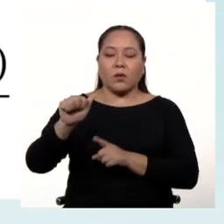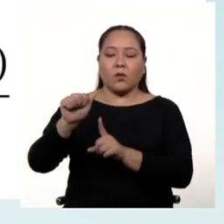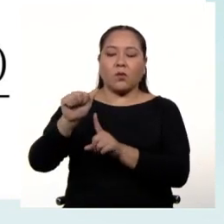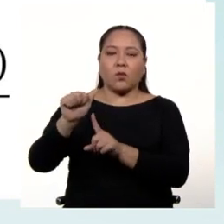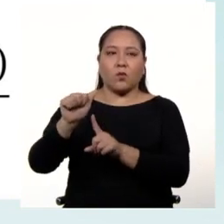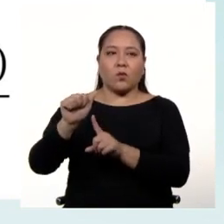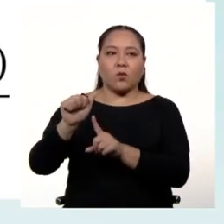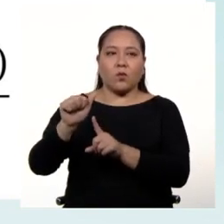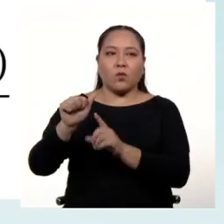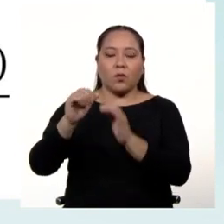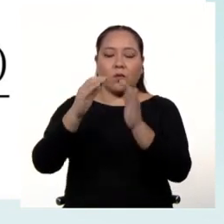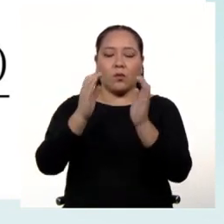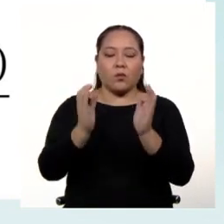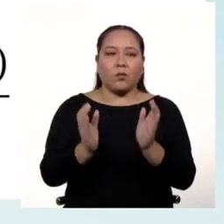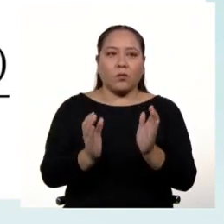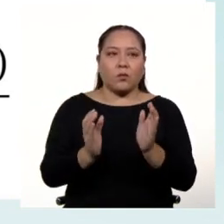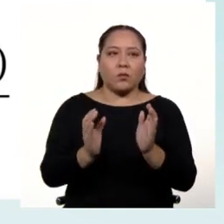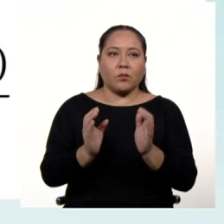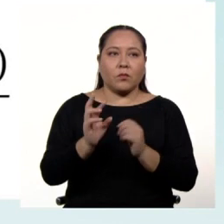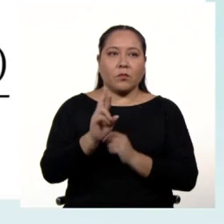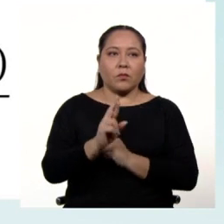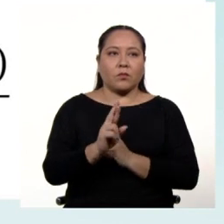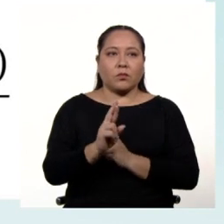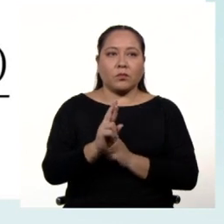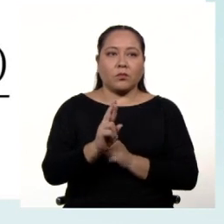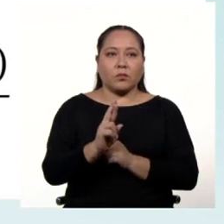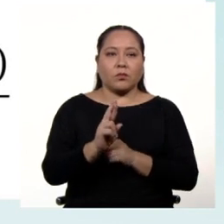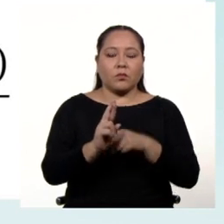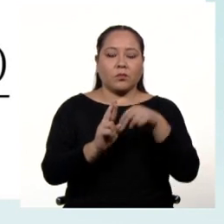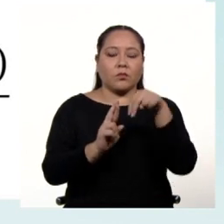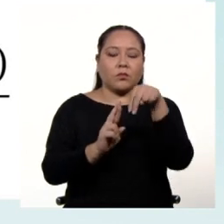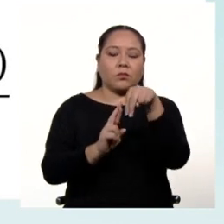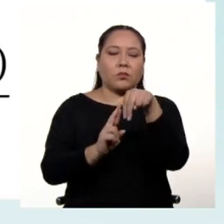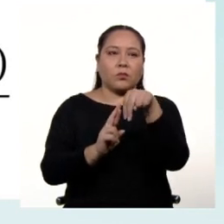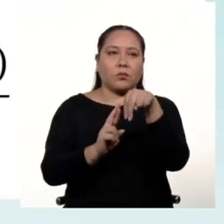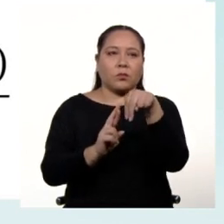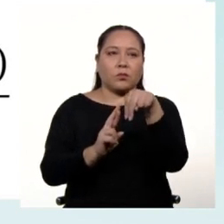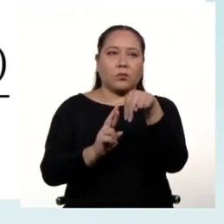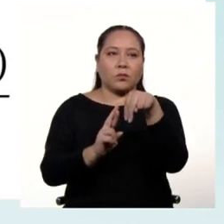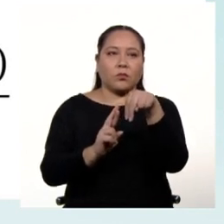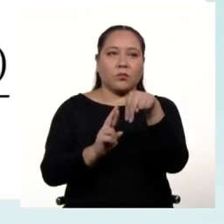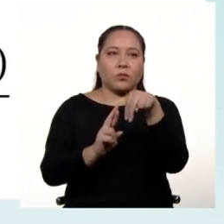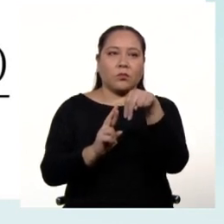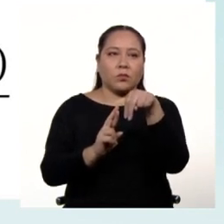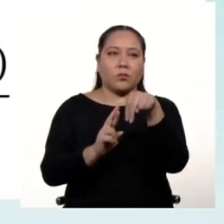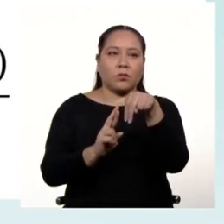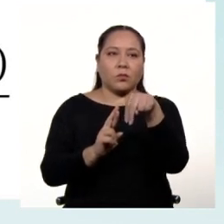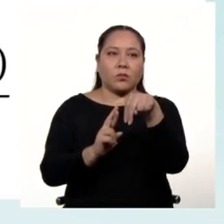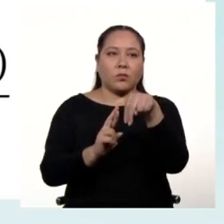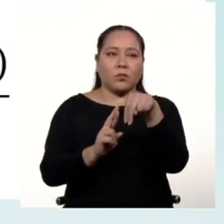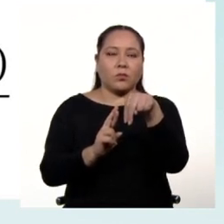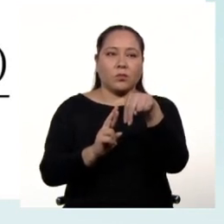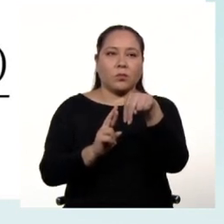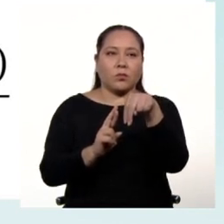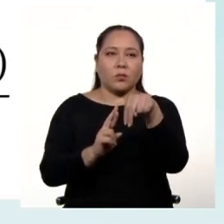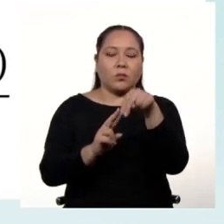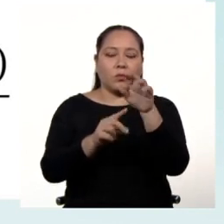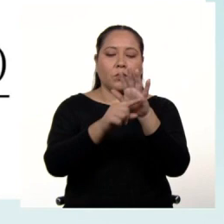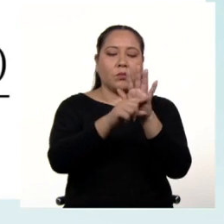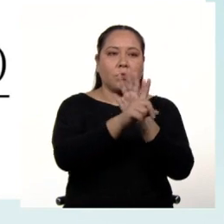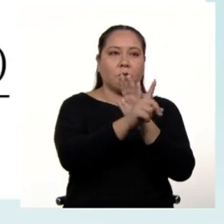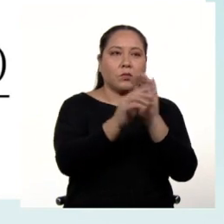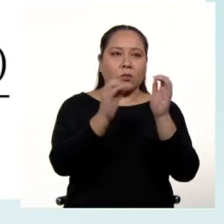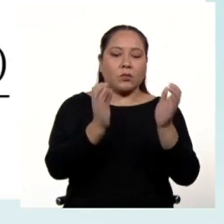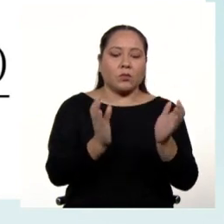término a sub 1 que multiplica a la sustracción de la razón r elevada al número de término n